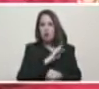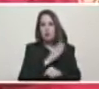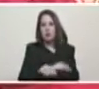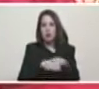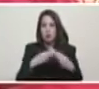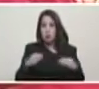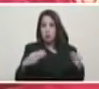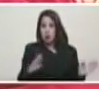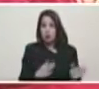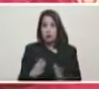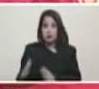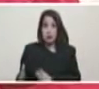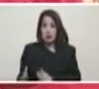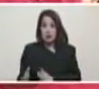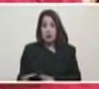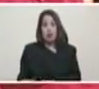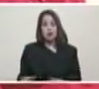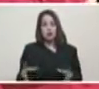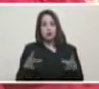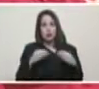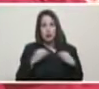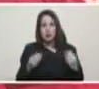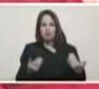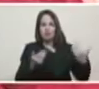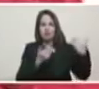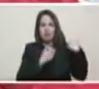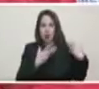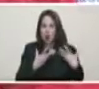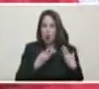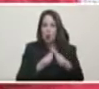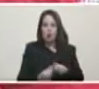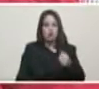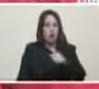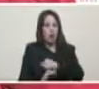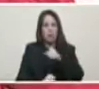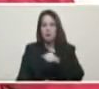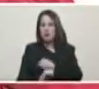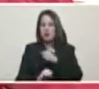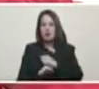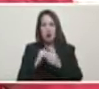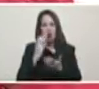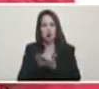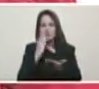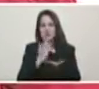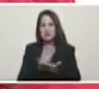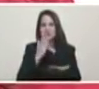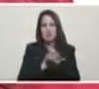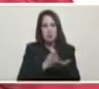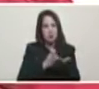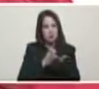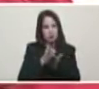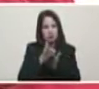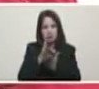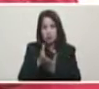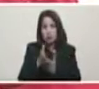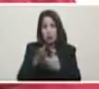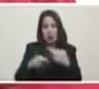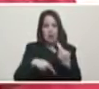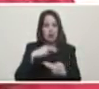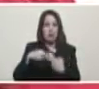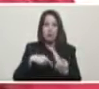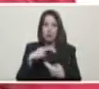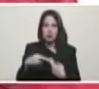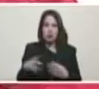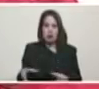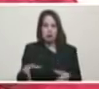organizado asumimos la tarea de acompañarlo a usted presidente en la conducción de la revolución